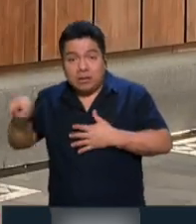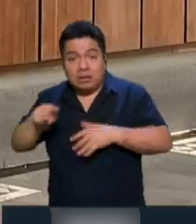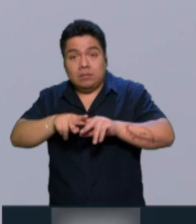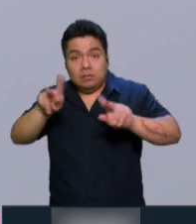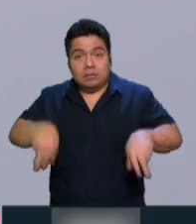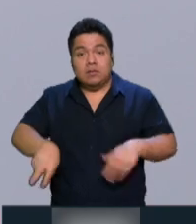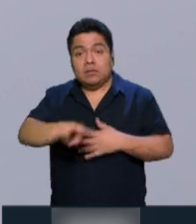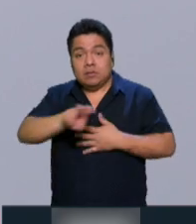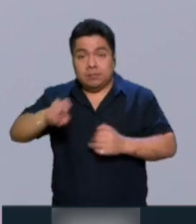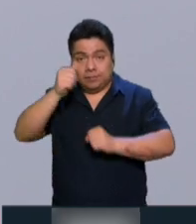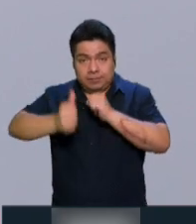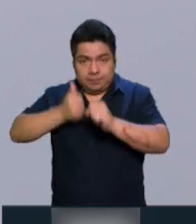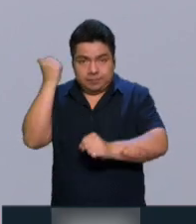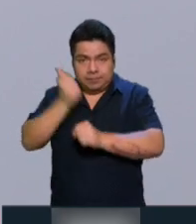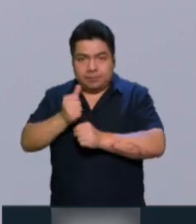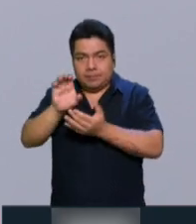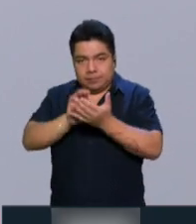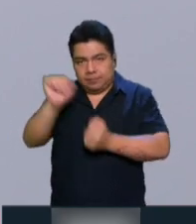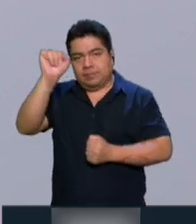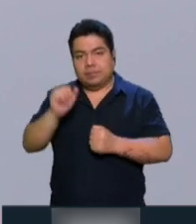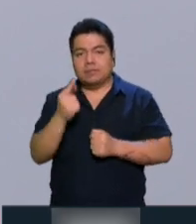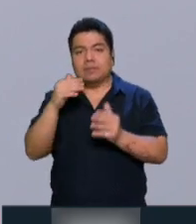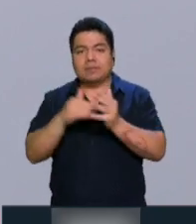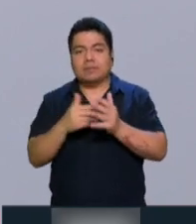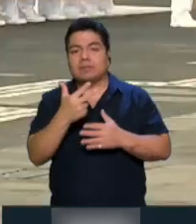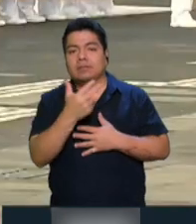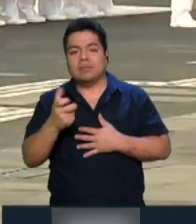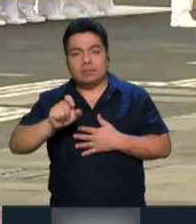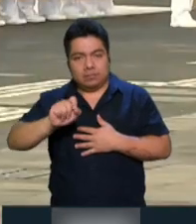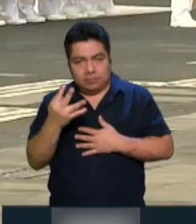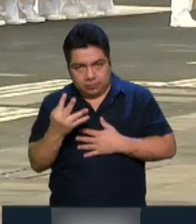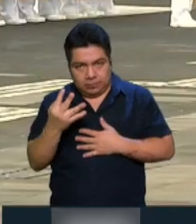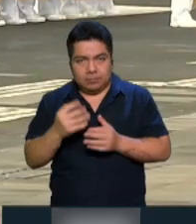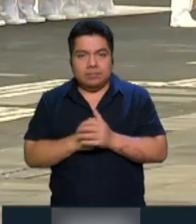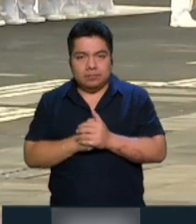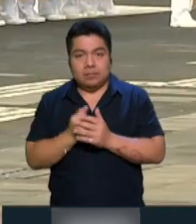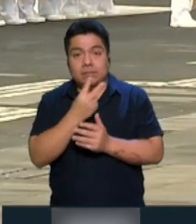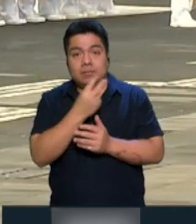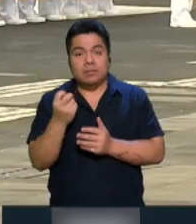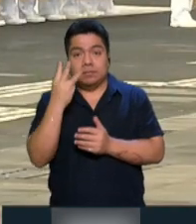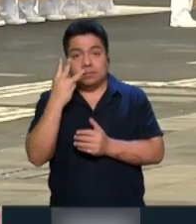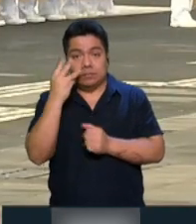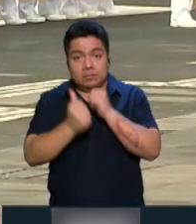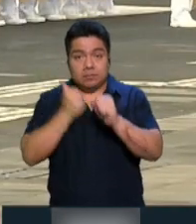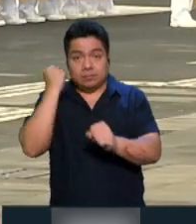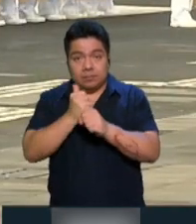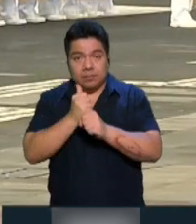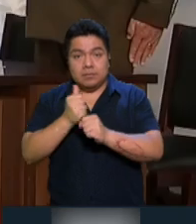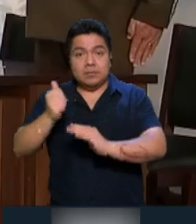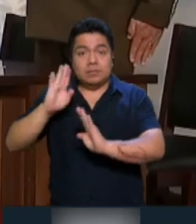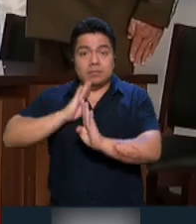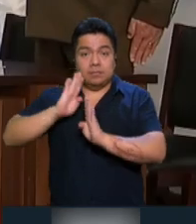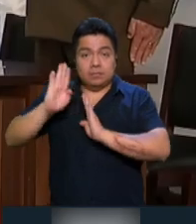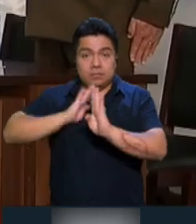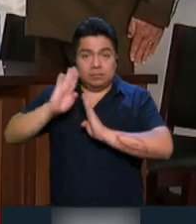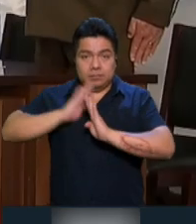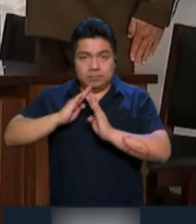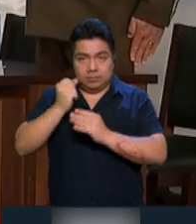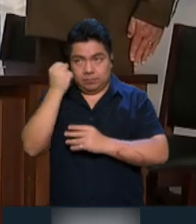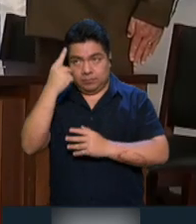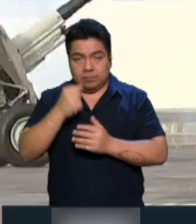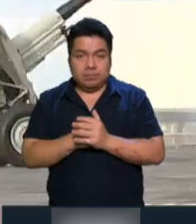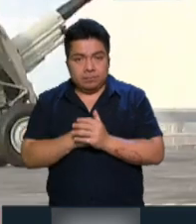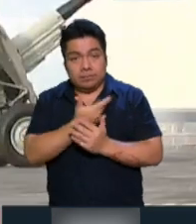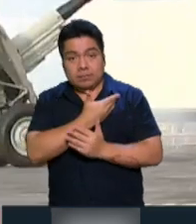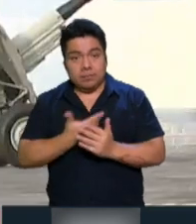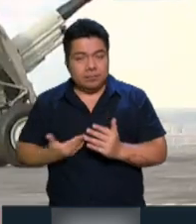200 años de la promulgación de la Constitución de 1824 y los 203 años de la creación de la Armada de México. La presidenta resaltó